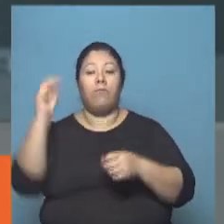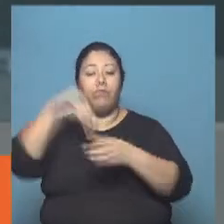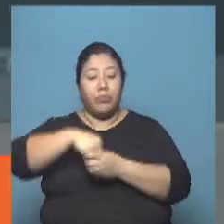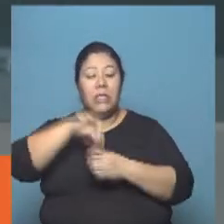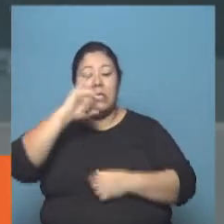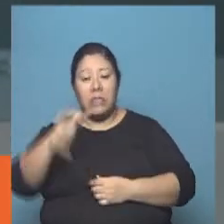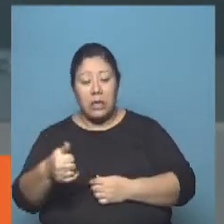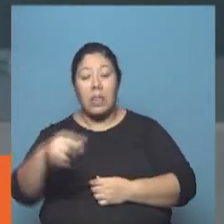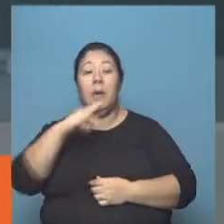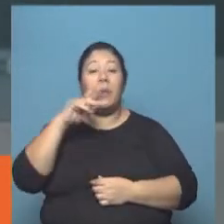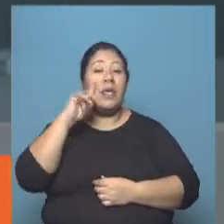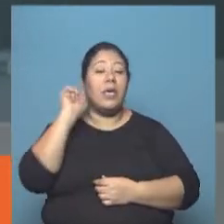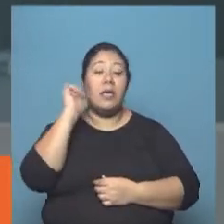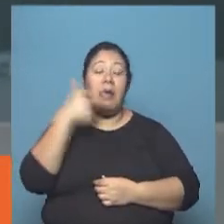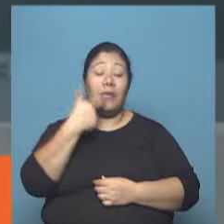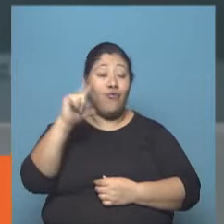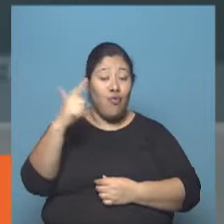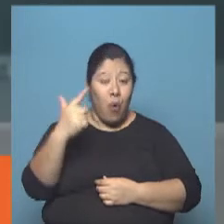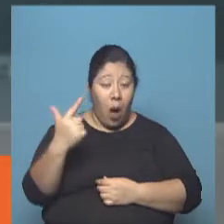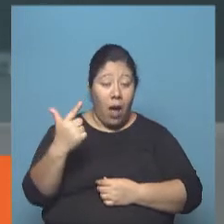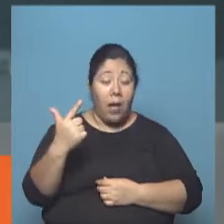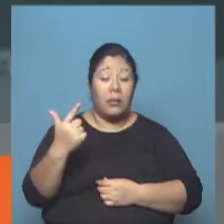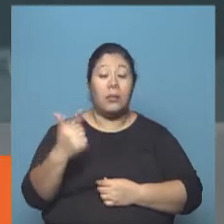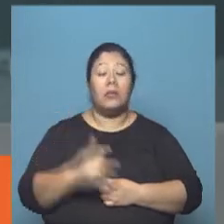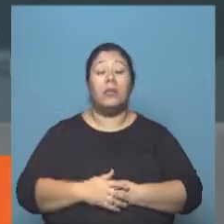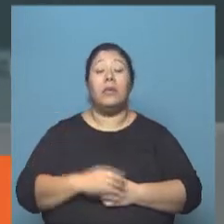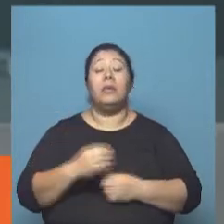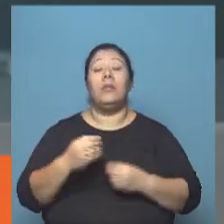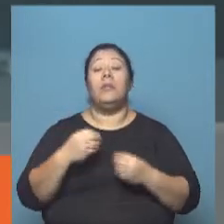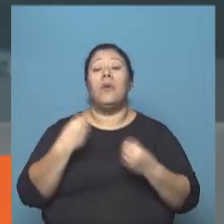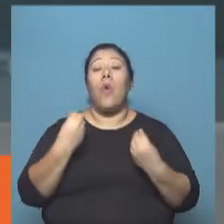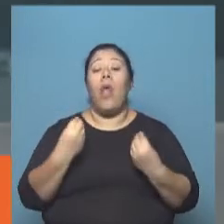vas a presentar frente a Panamá, y justamente hablando de Villa, ¿para cuándo lo esperas?